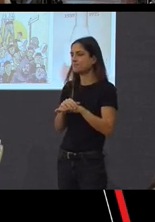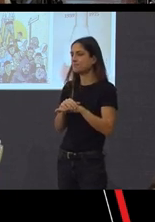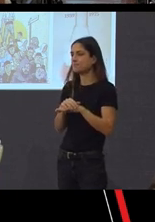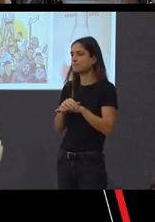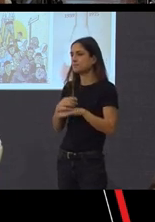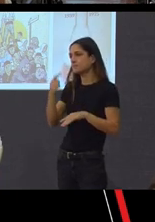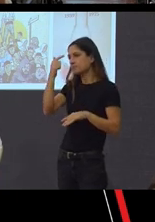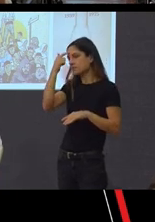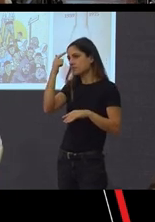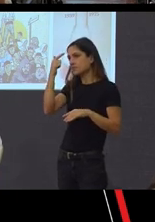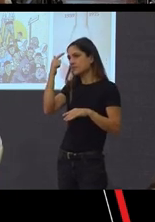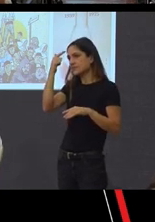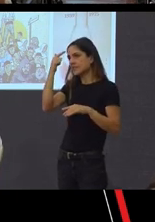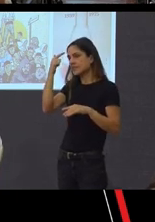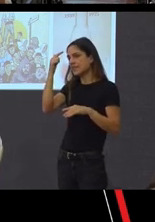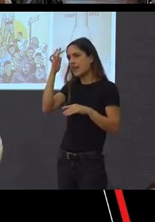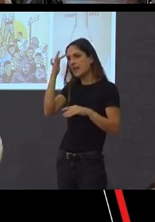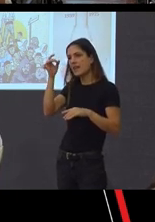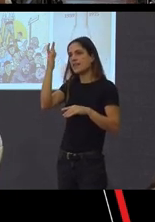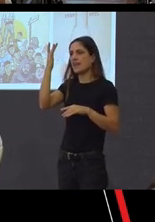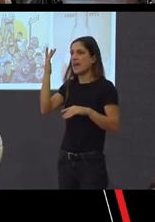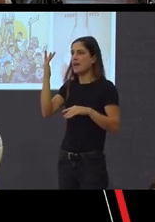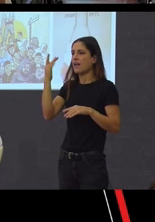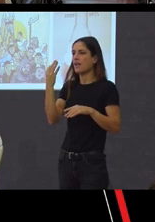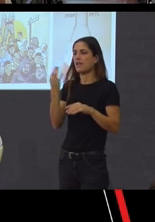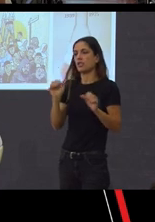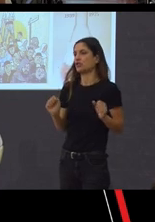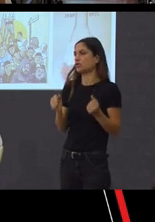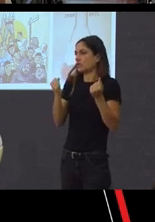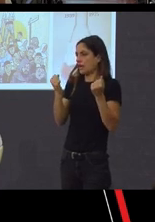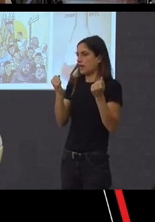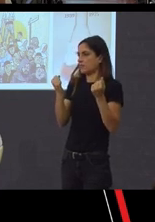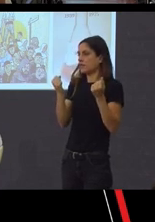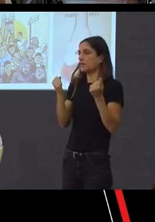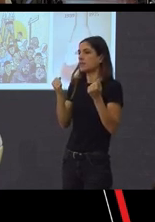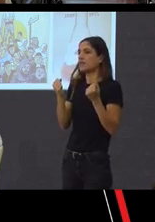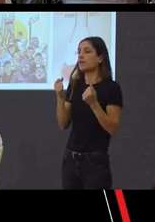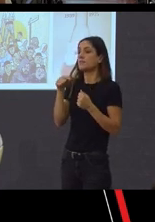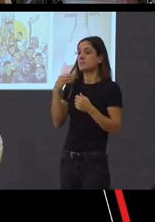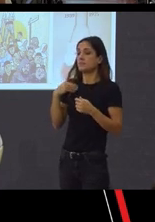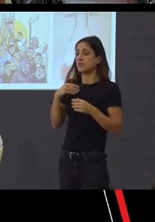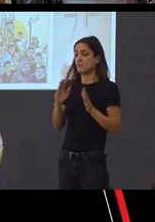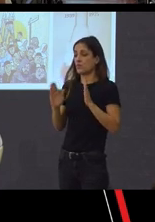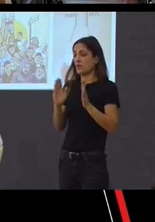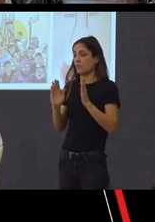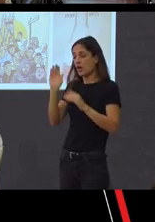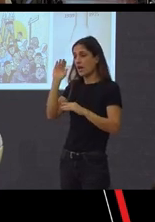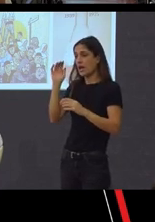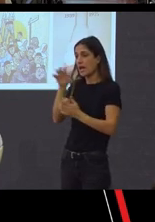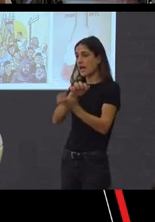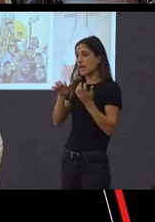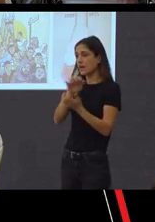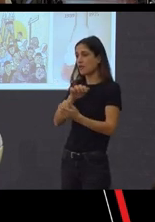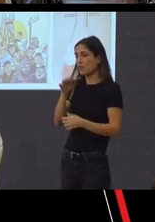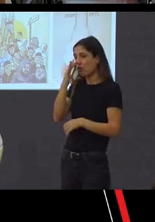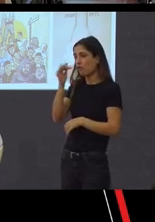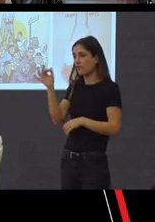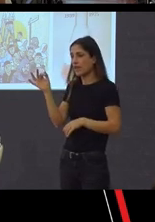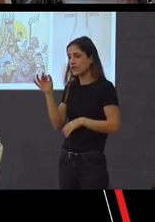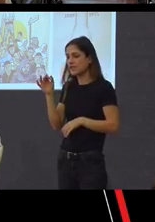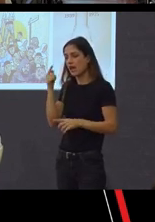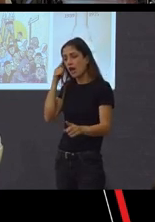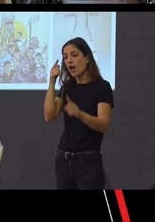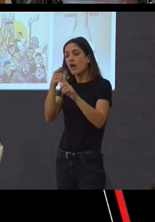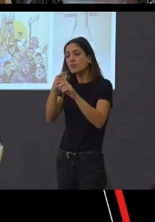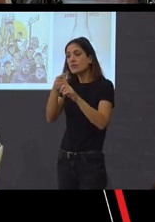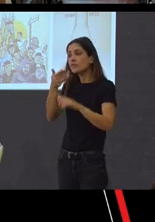unha idea de sobrevivir. As monarquías, dende que ocurriu a Revolución Francesa, o seu objetivo é sobrevivir,